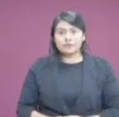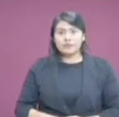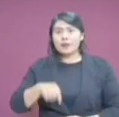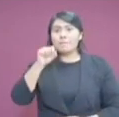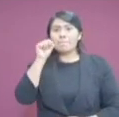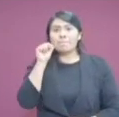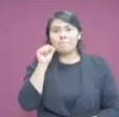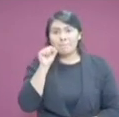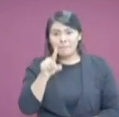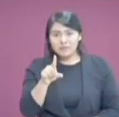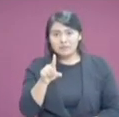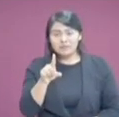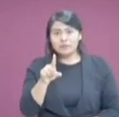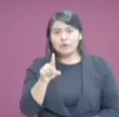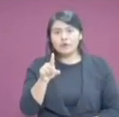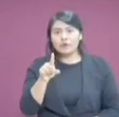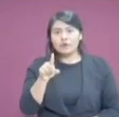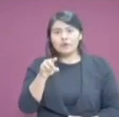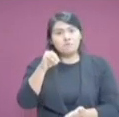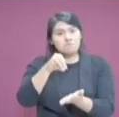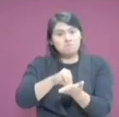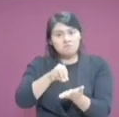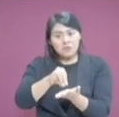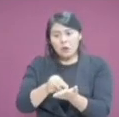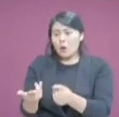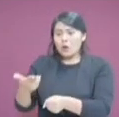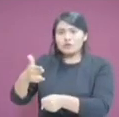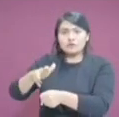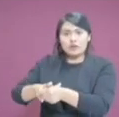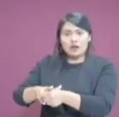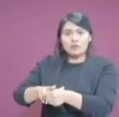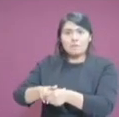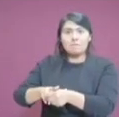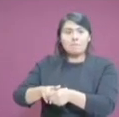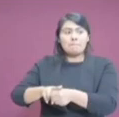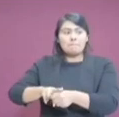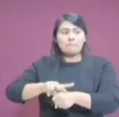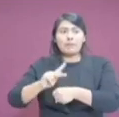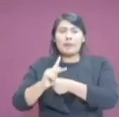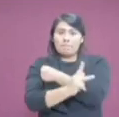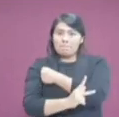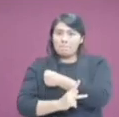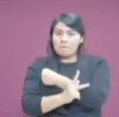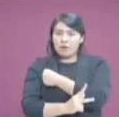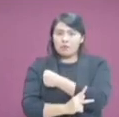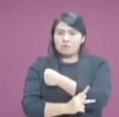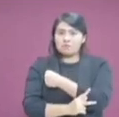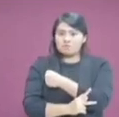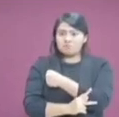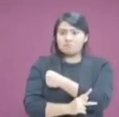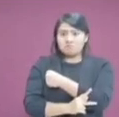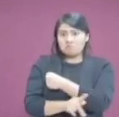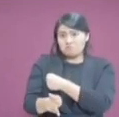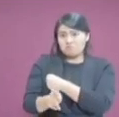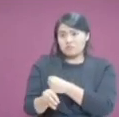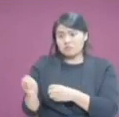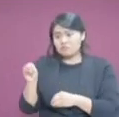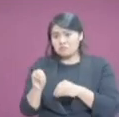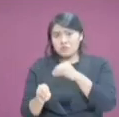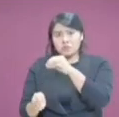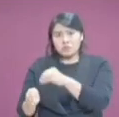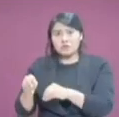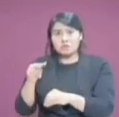proceso la obra del hospital de Perote. También existen evidencias